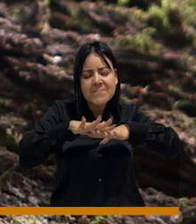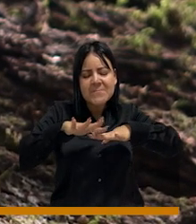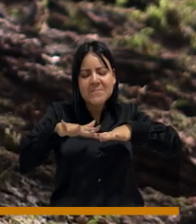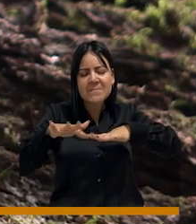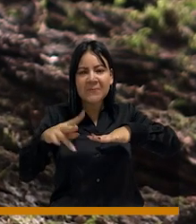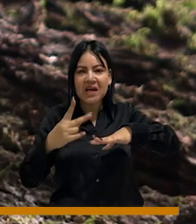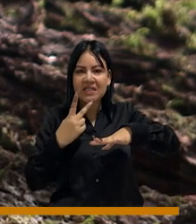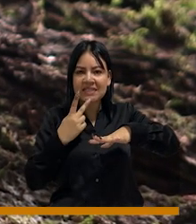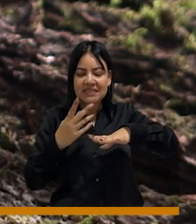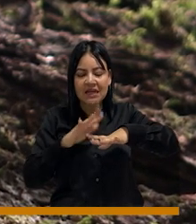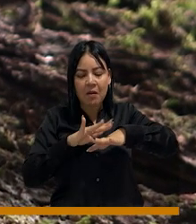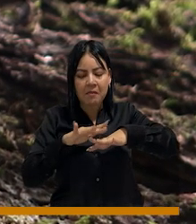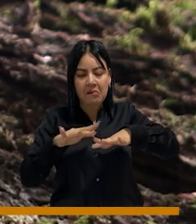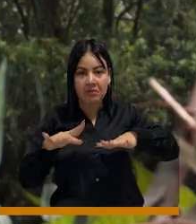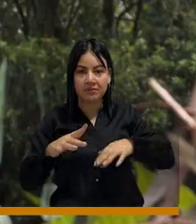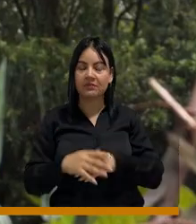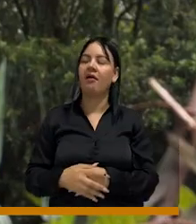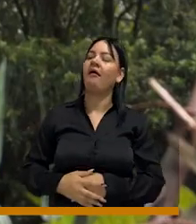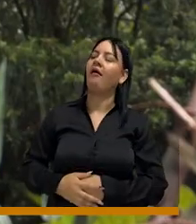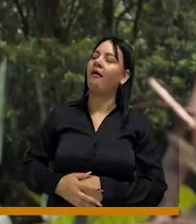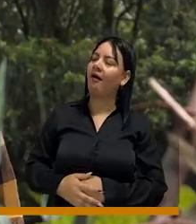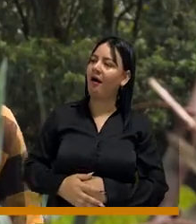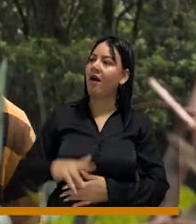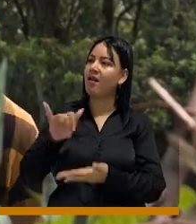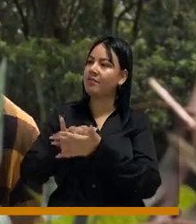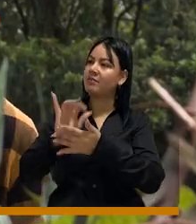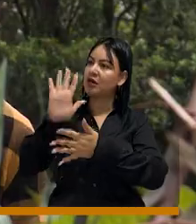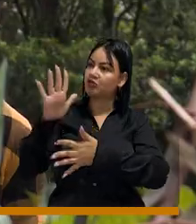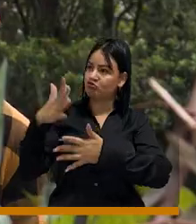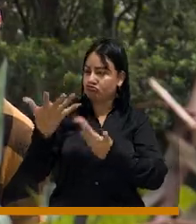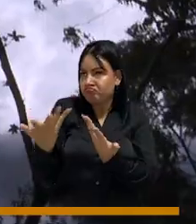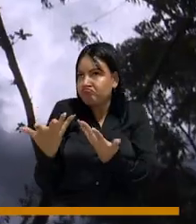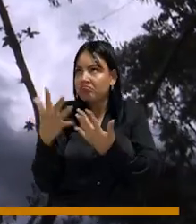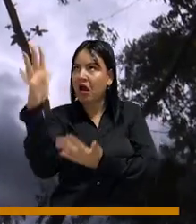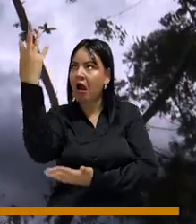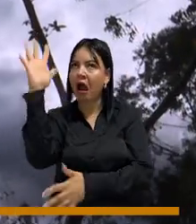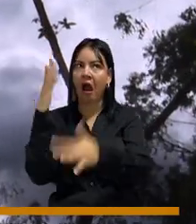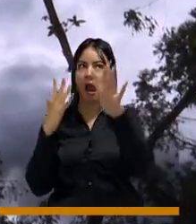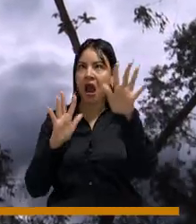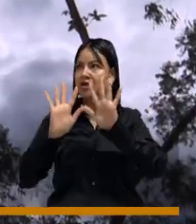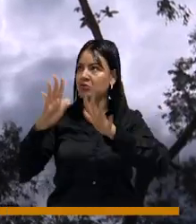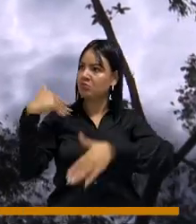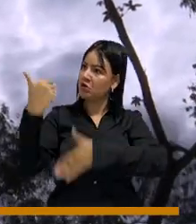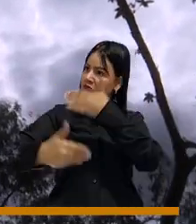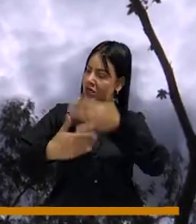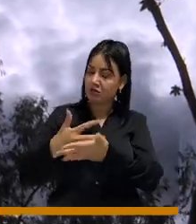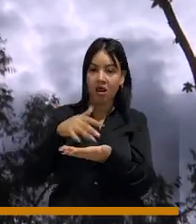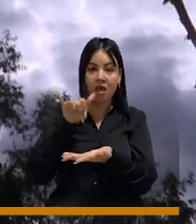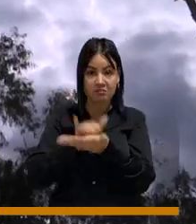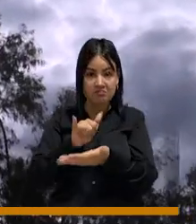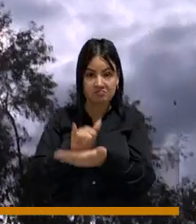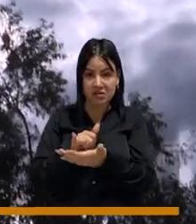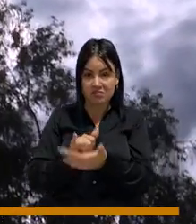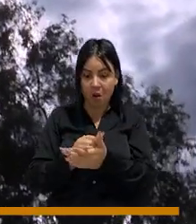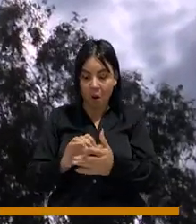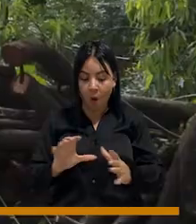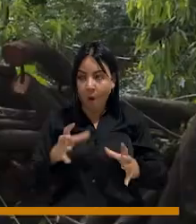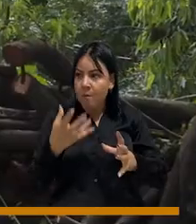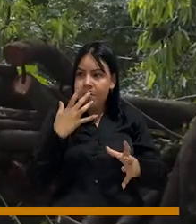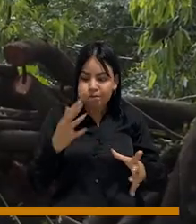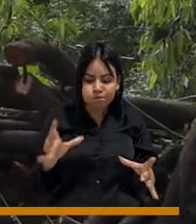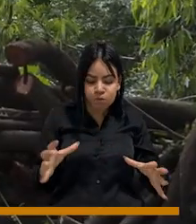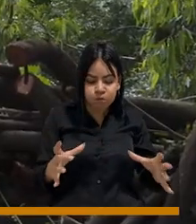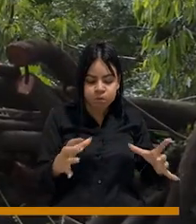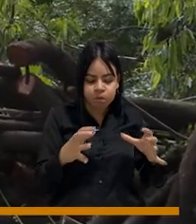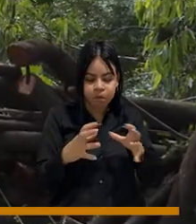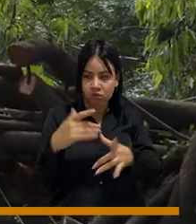vaya a implementarse acá. Desde la misma naturaleza, a través de un proceso natural, se vuelve y se saca todo el